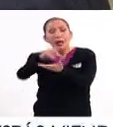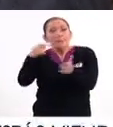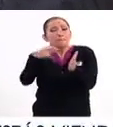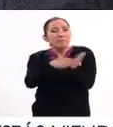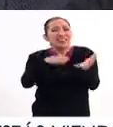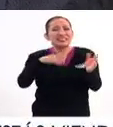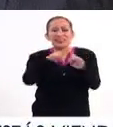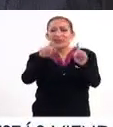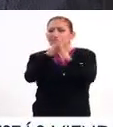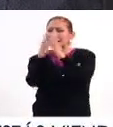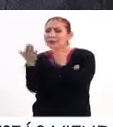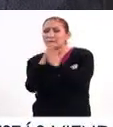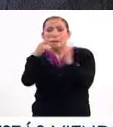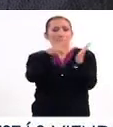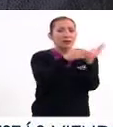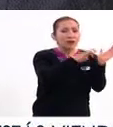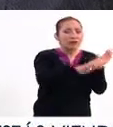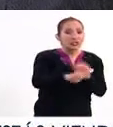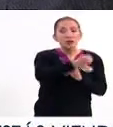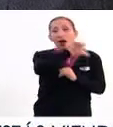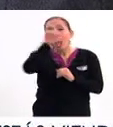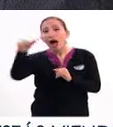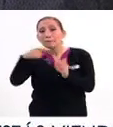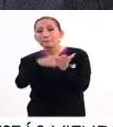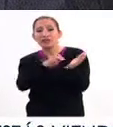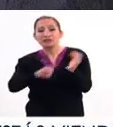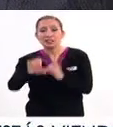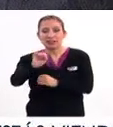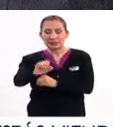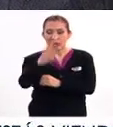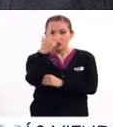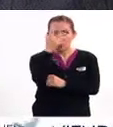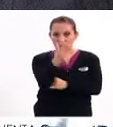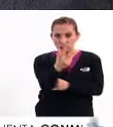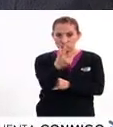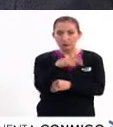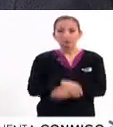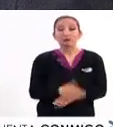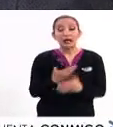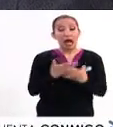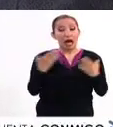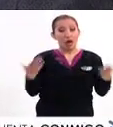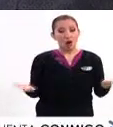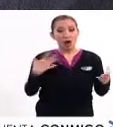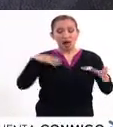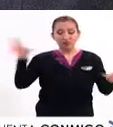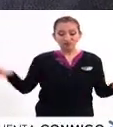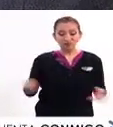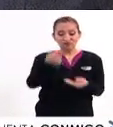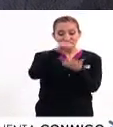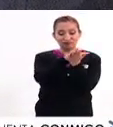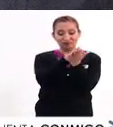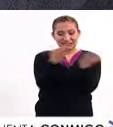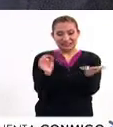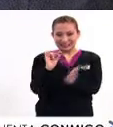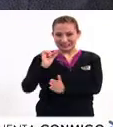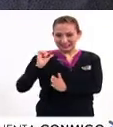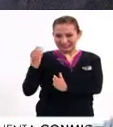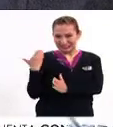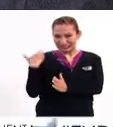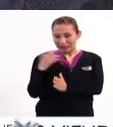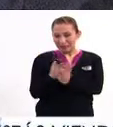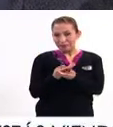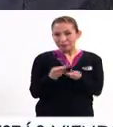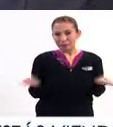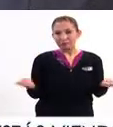de 1000 publicaciones entre 1900 y 1968, ahora en un volumen que recientemente